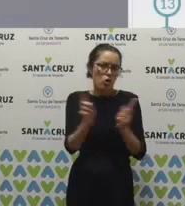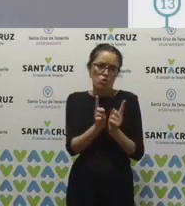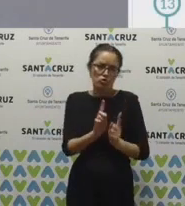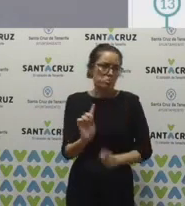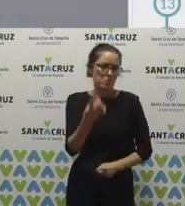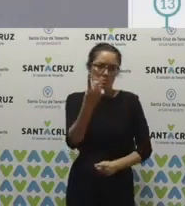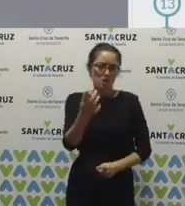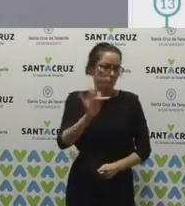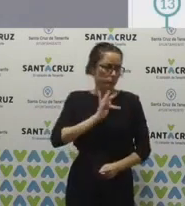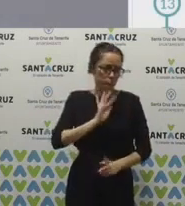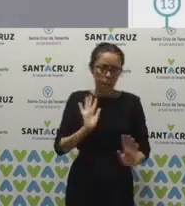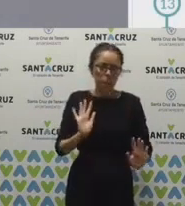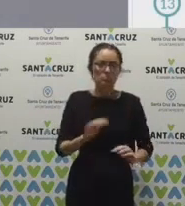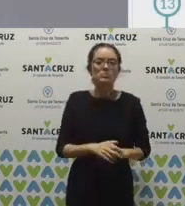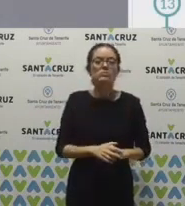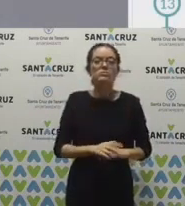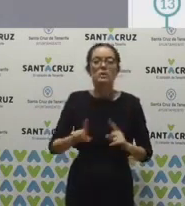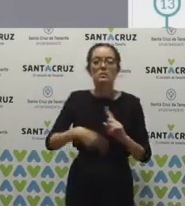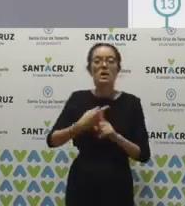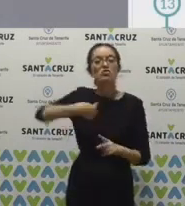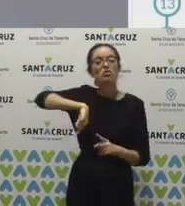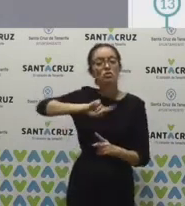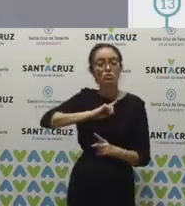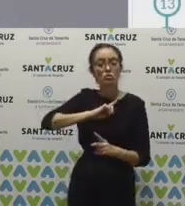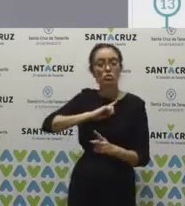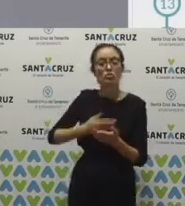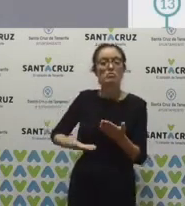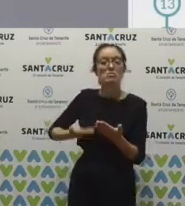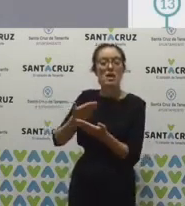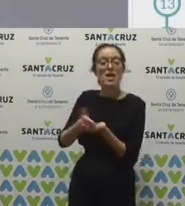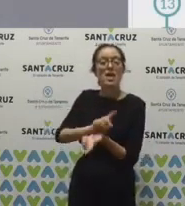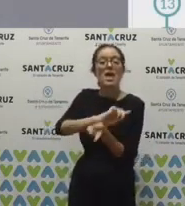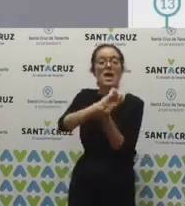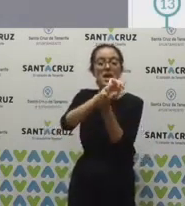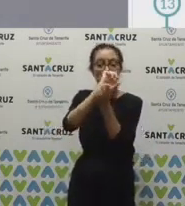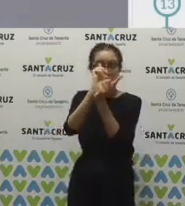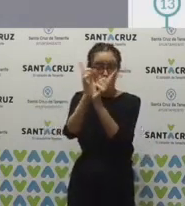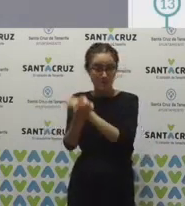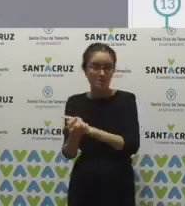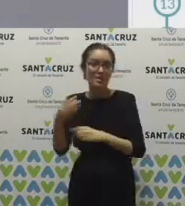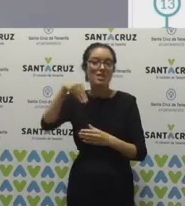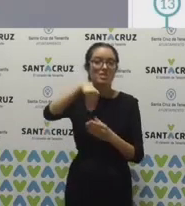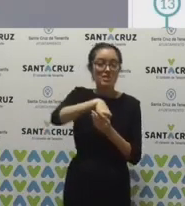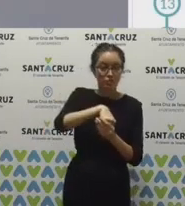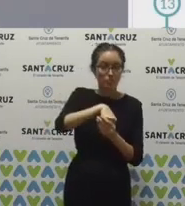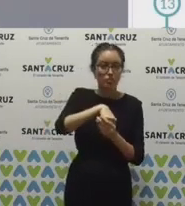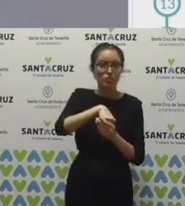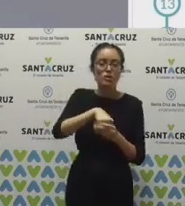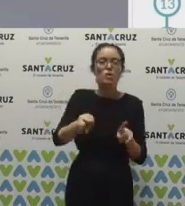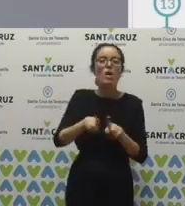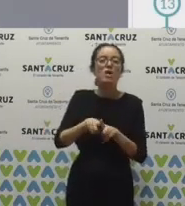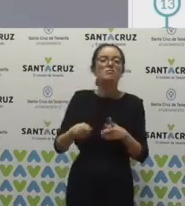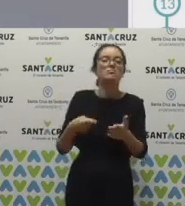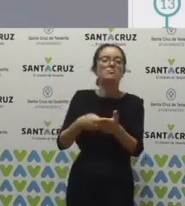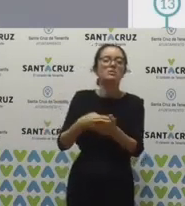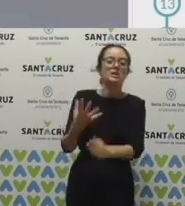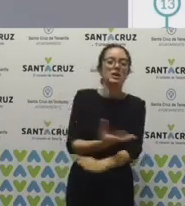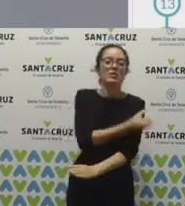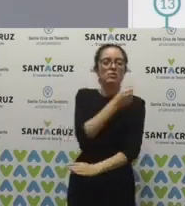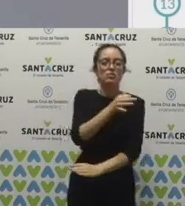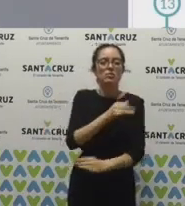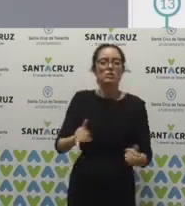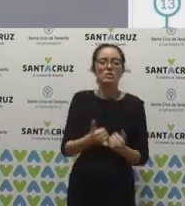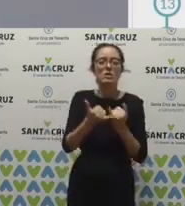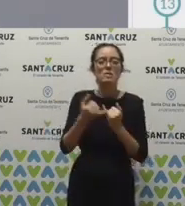porque nosotros además hemos presentado también una enmienda a esta moción que es instar al cabildo insular de tenerife a continuar el desarrollo del